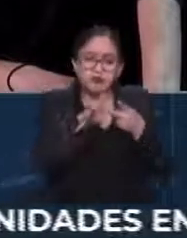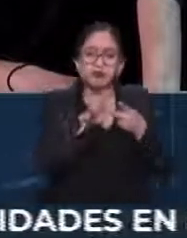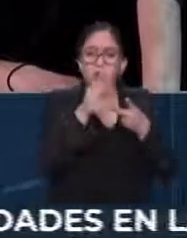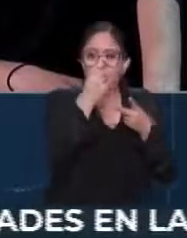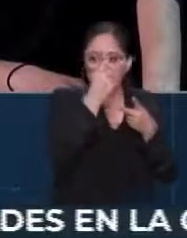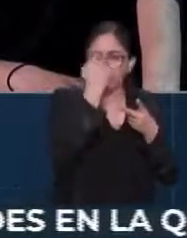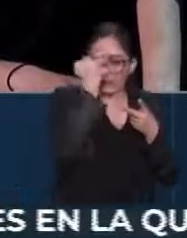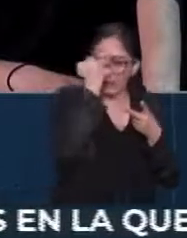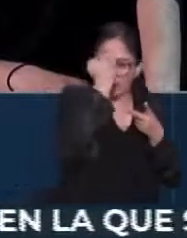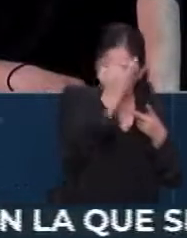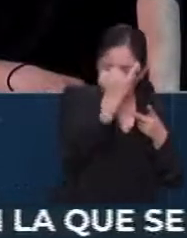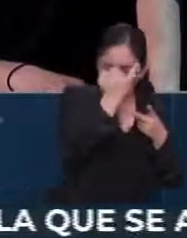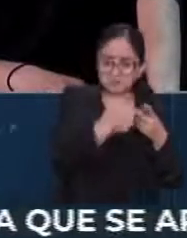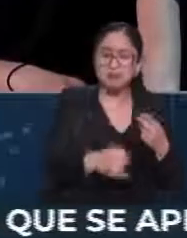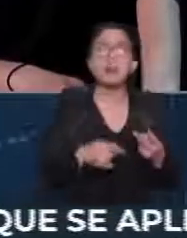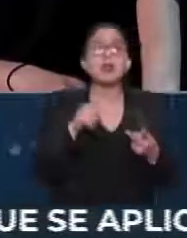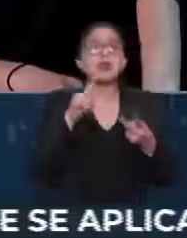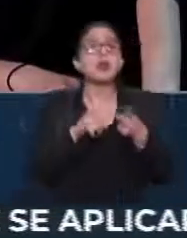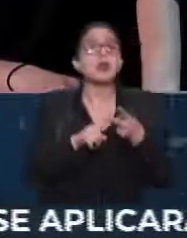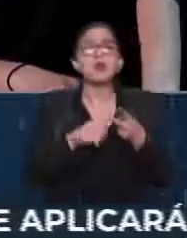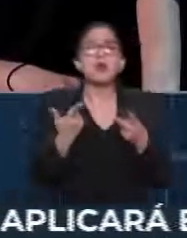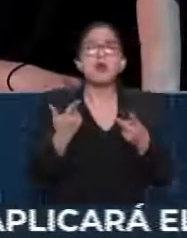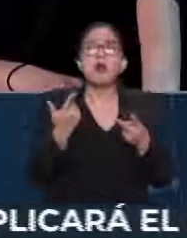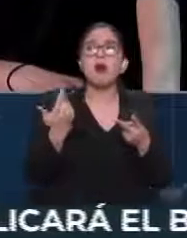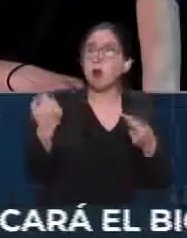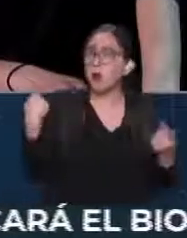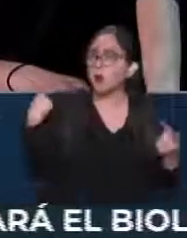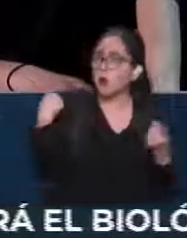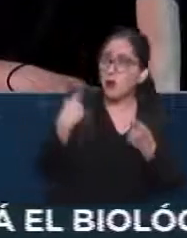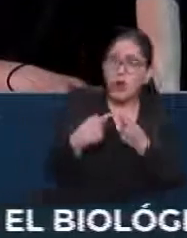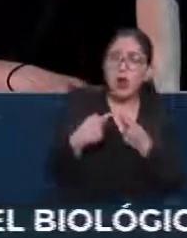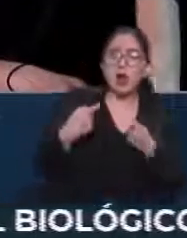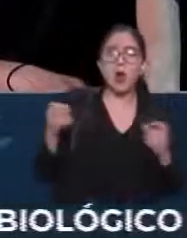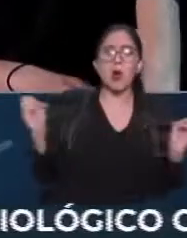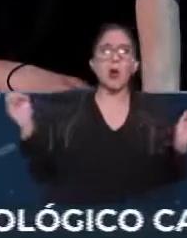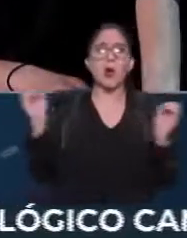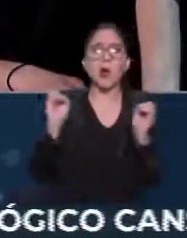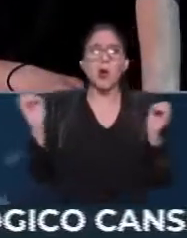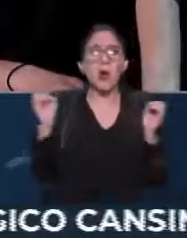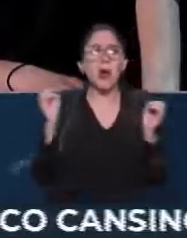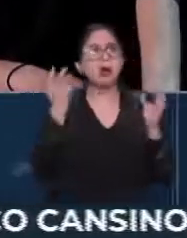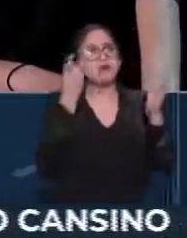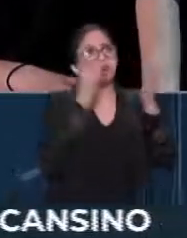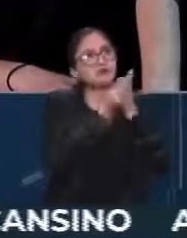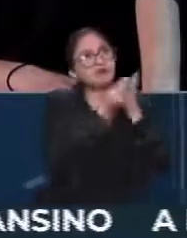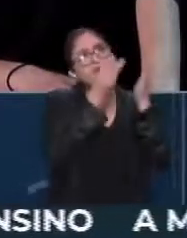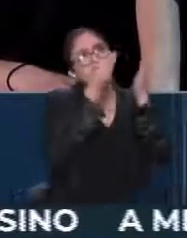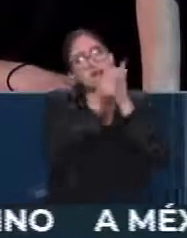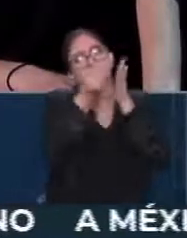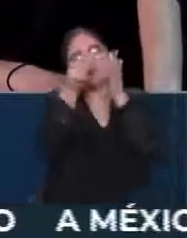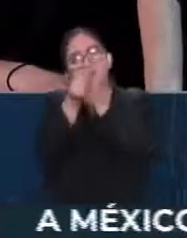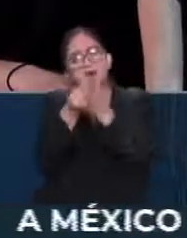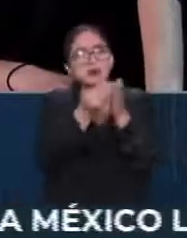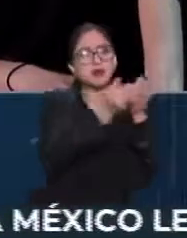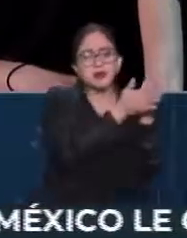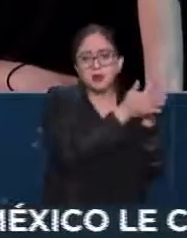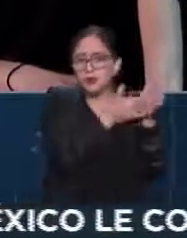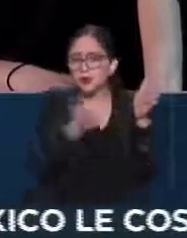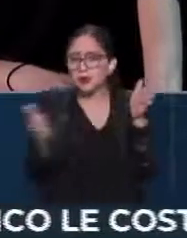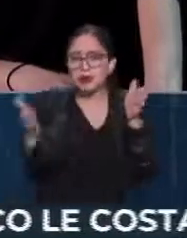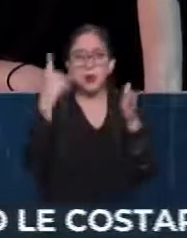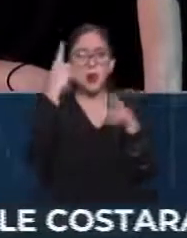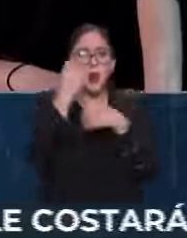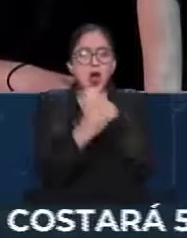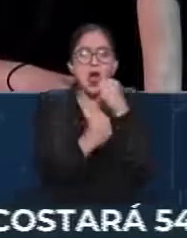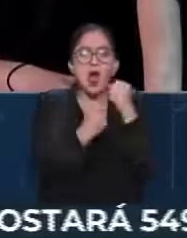se pudieron mantener o no se decidió mantenerlas de manera adecuada durante todo este tiempo. Entonces,